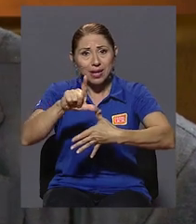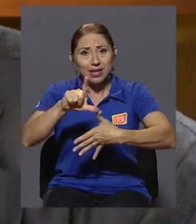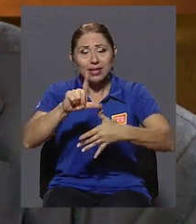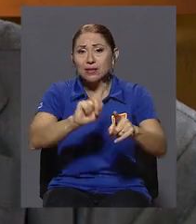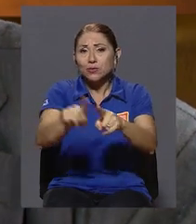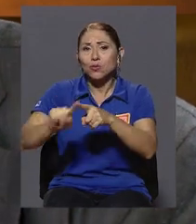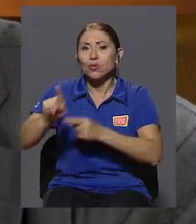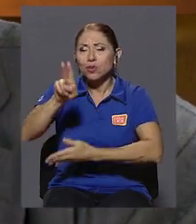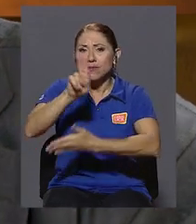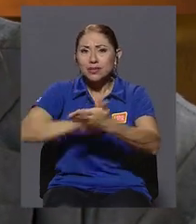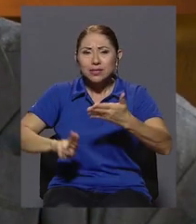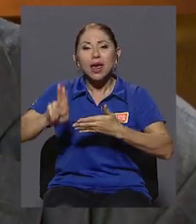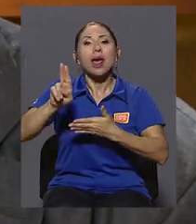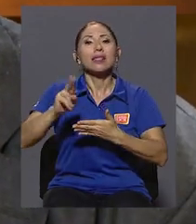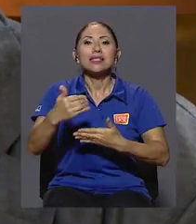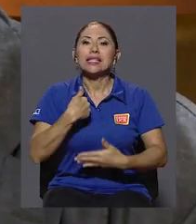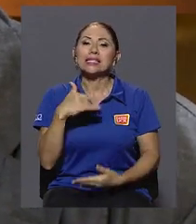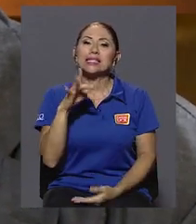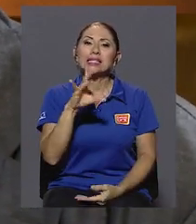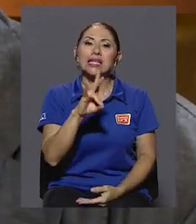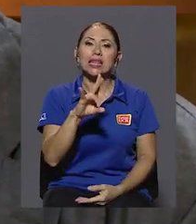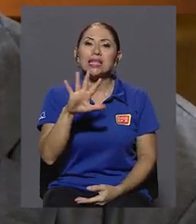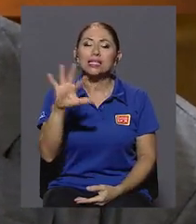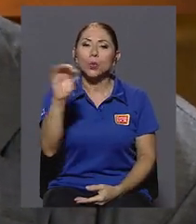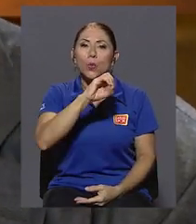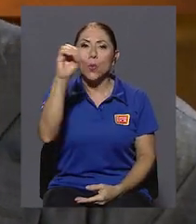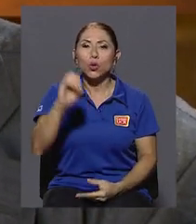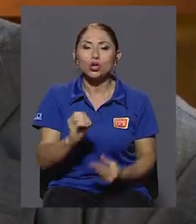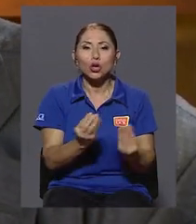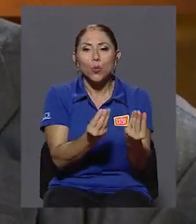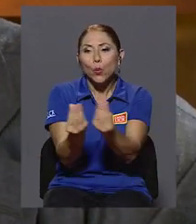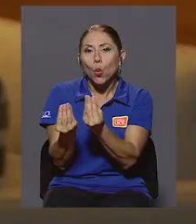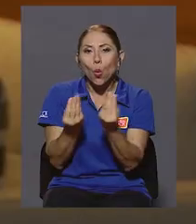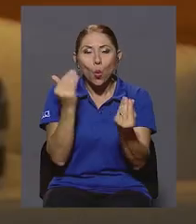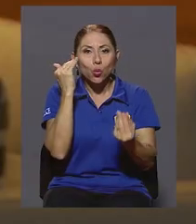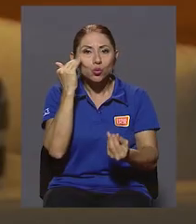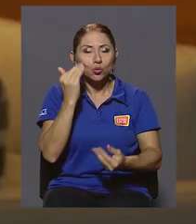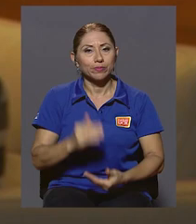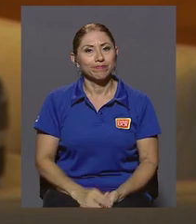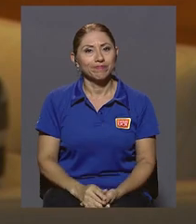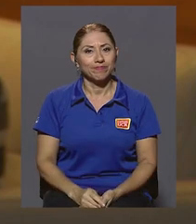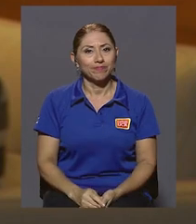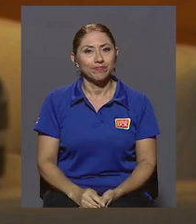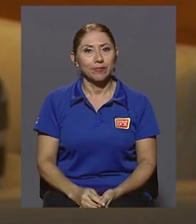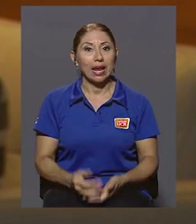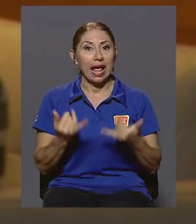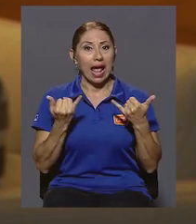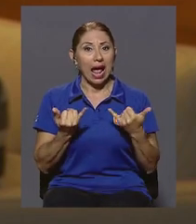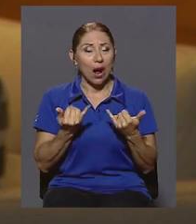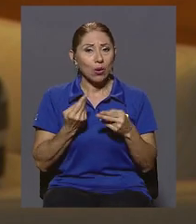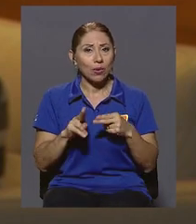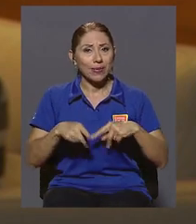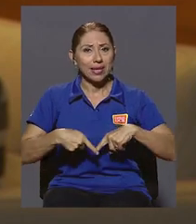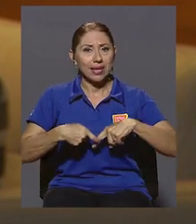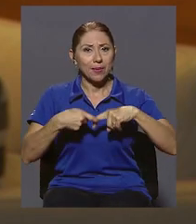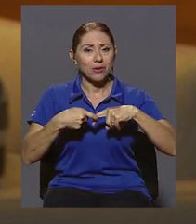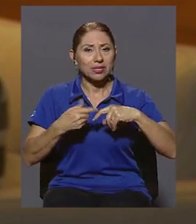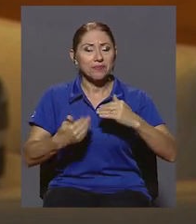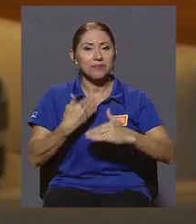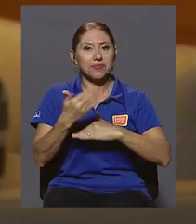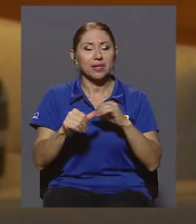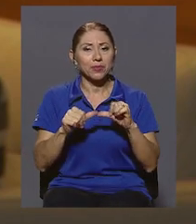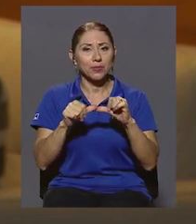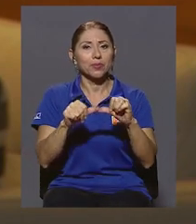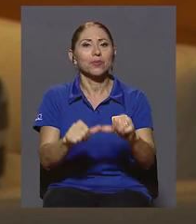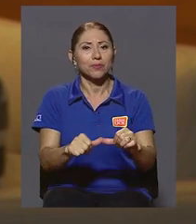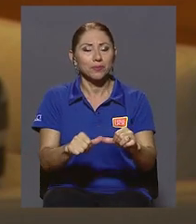América Latina las universidades atesoran el 75% de la producción de conocimiento. Vamos a hacer una pequeña